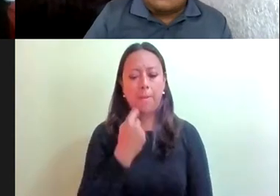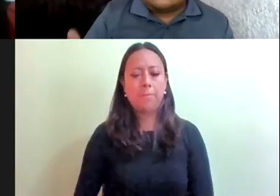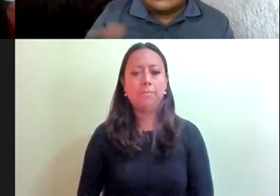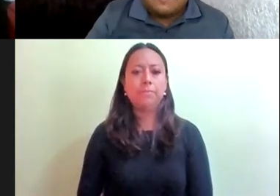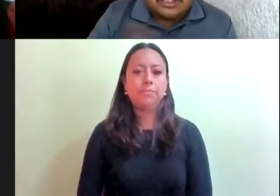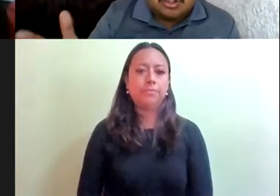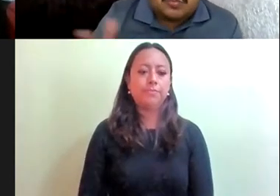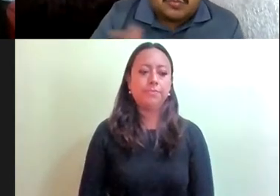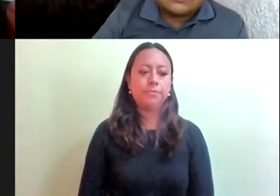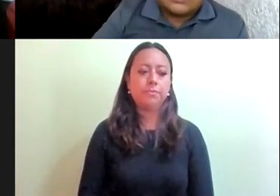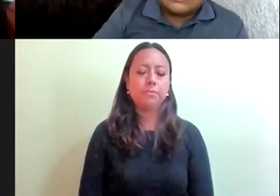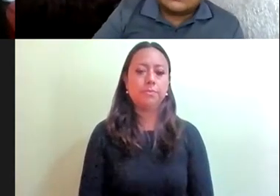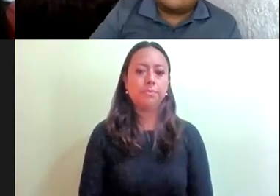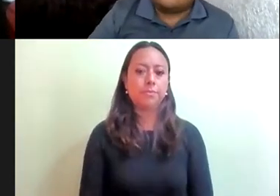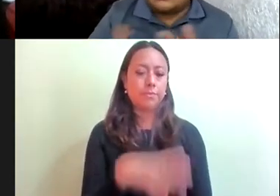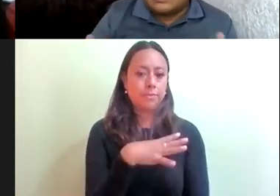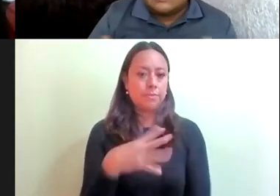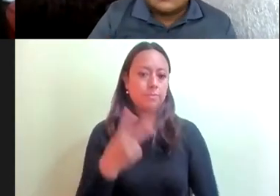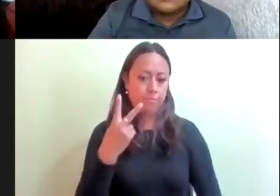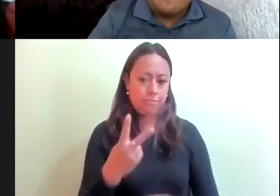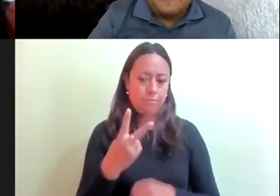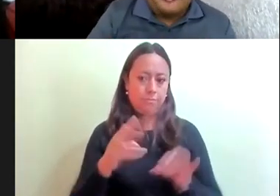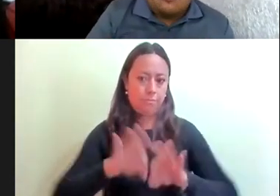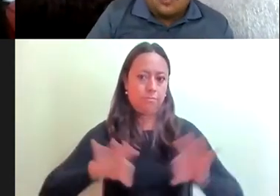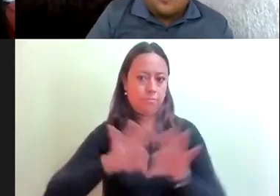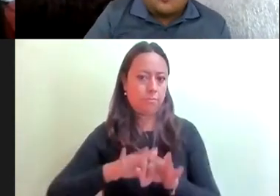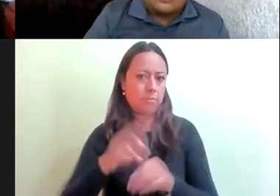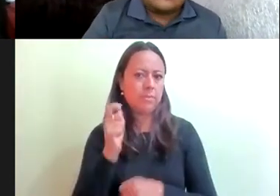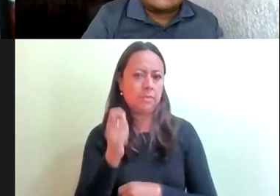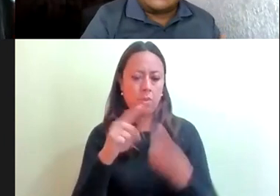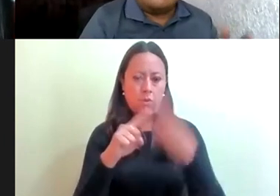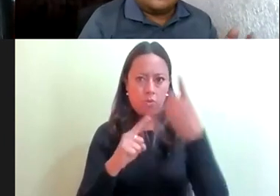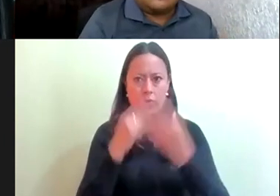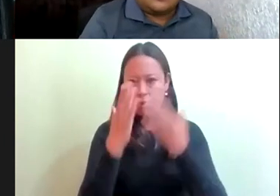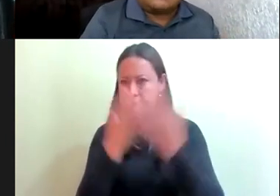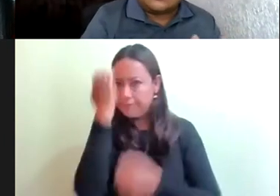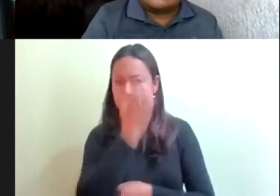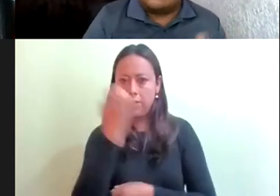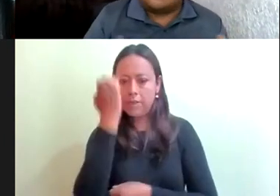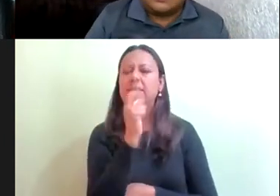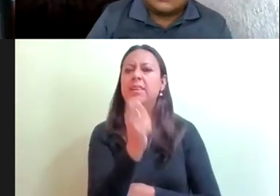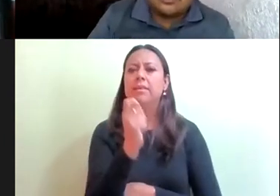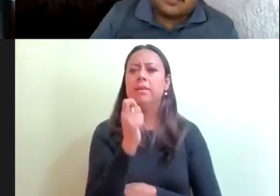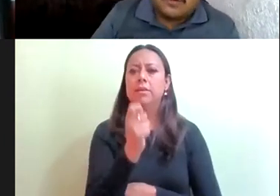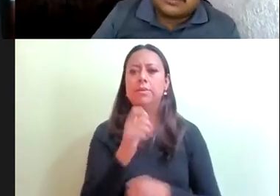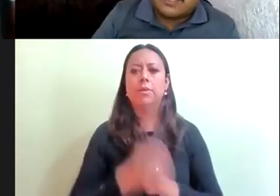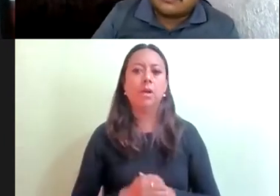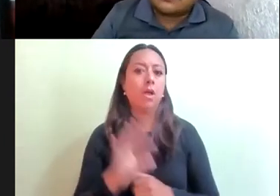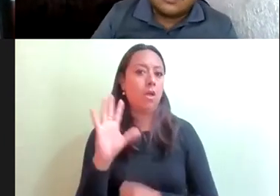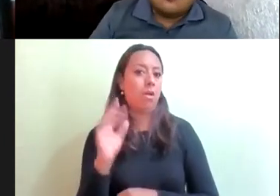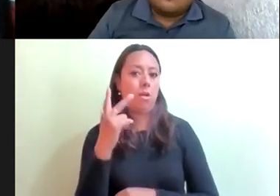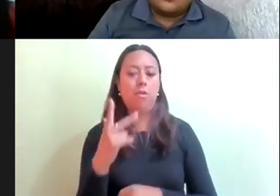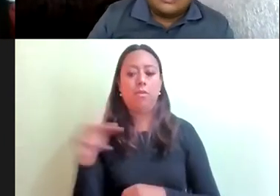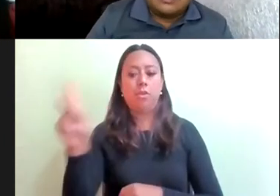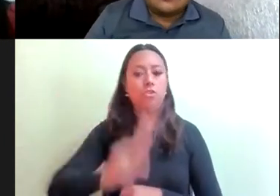y bueno, se desprenden dos supuestos que se realizó un análisis. Uno, por un lado, se hace alusión a los casos de los 48 pueblos y